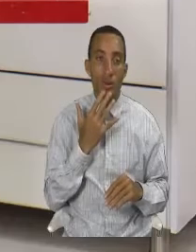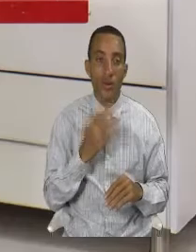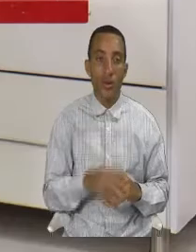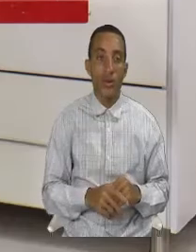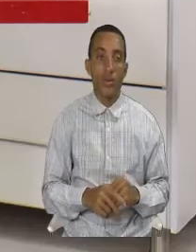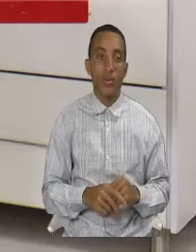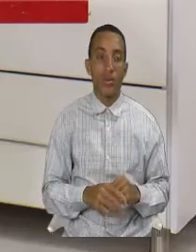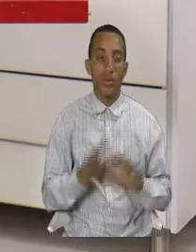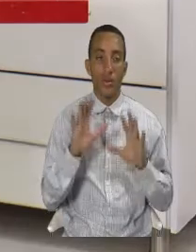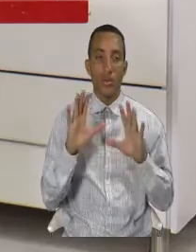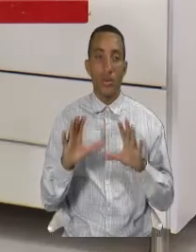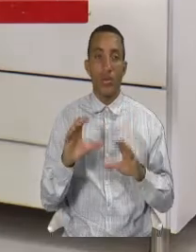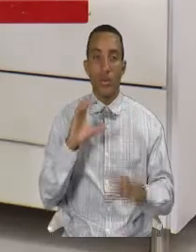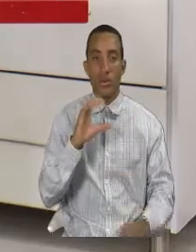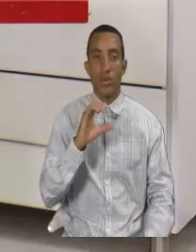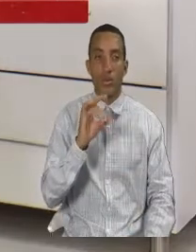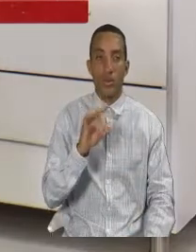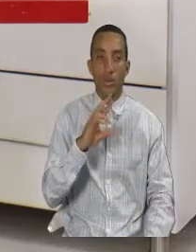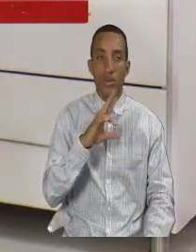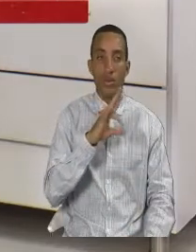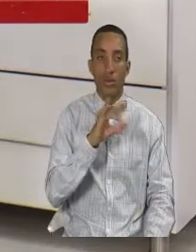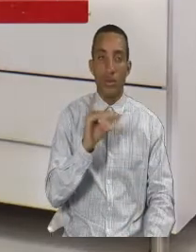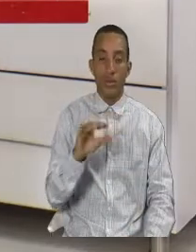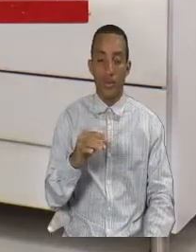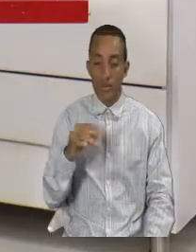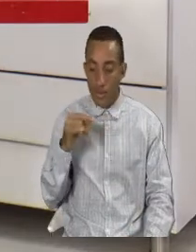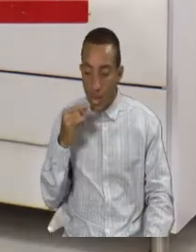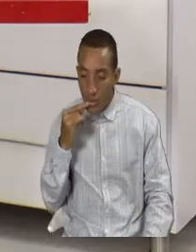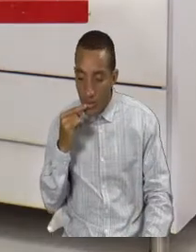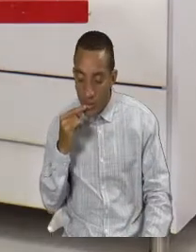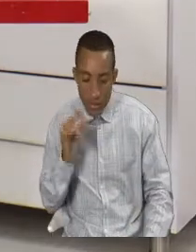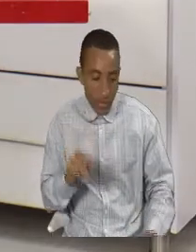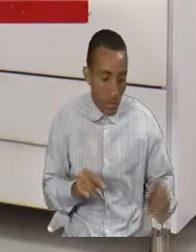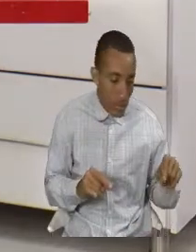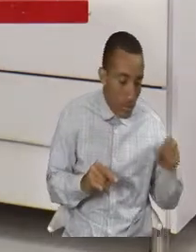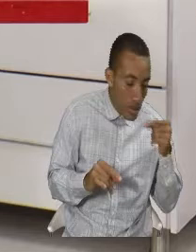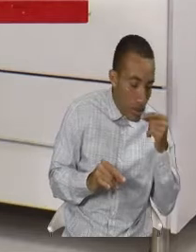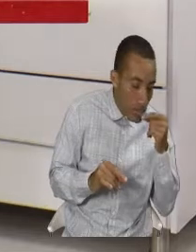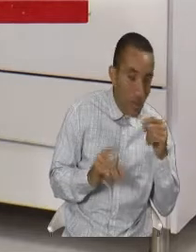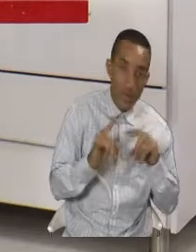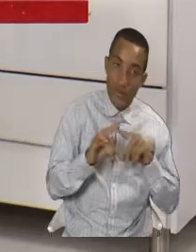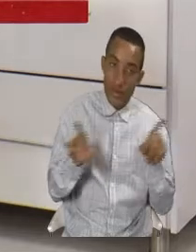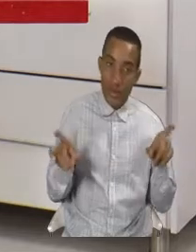del curry. Va a tener un sabor diferente al otro. Vamos a adicionarle un poquito.